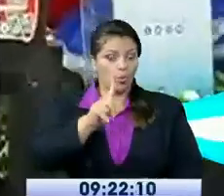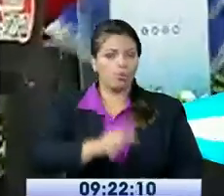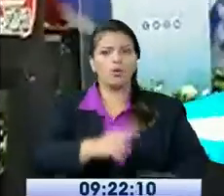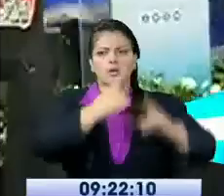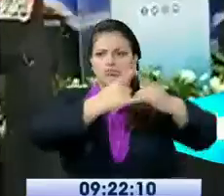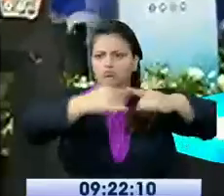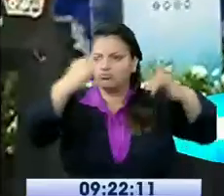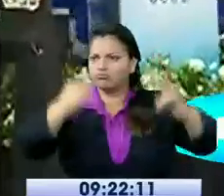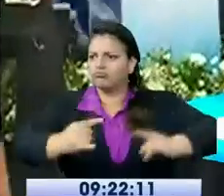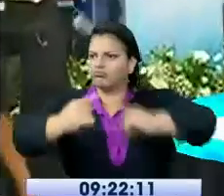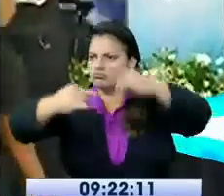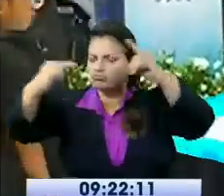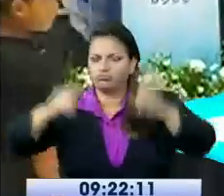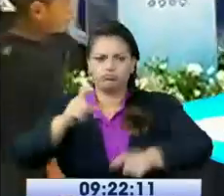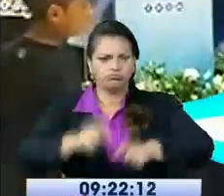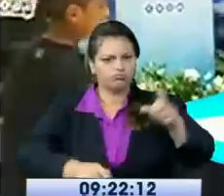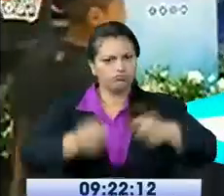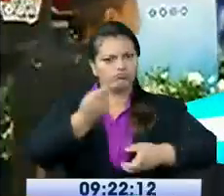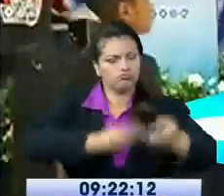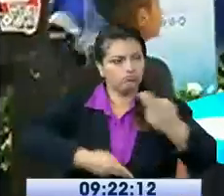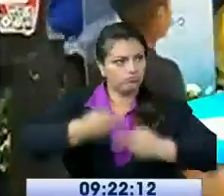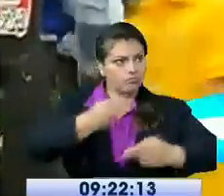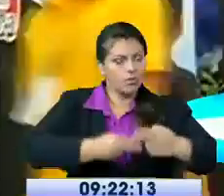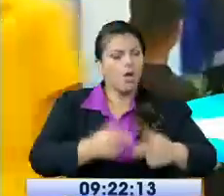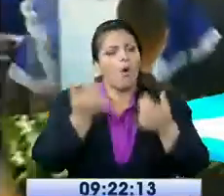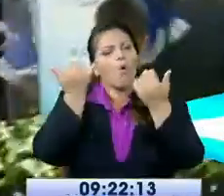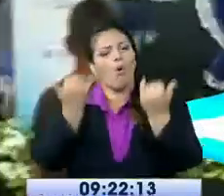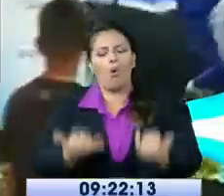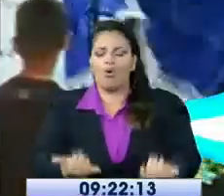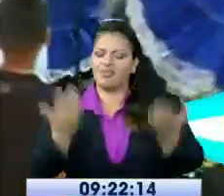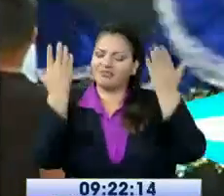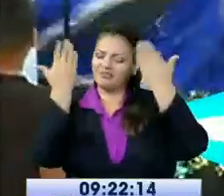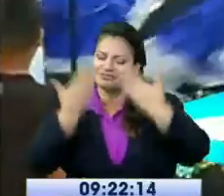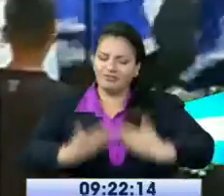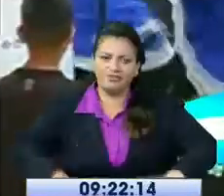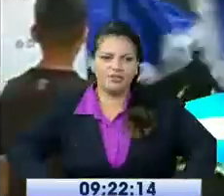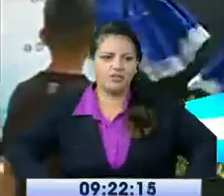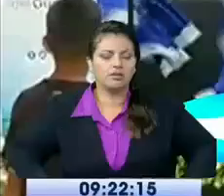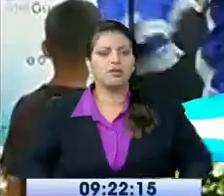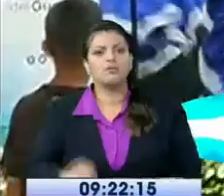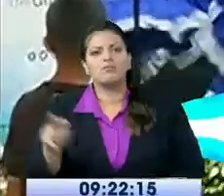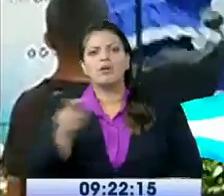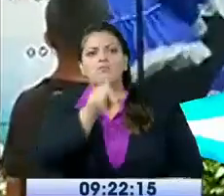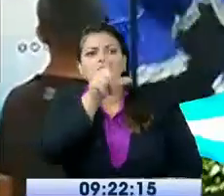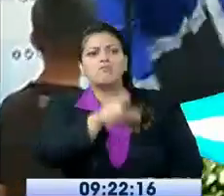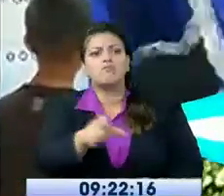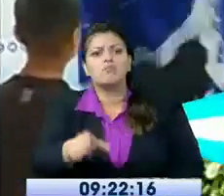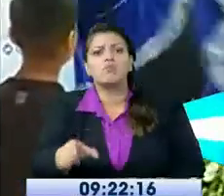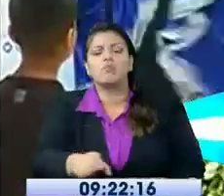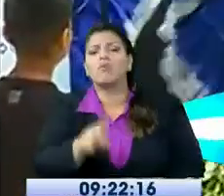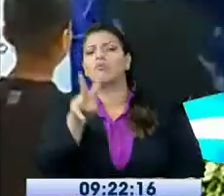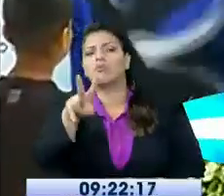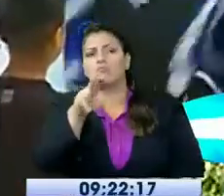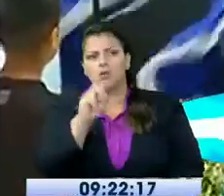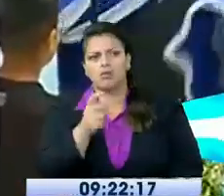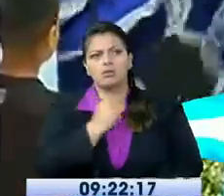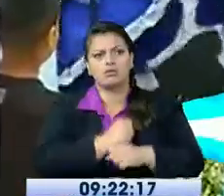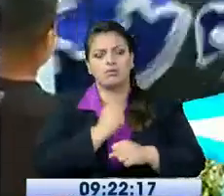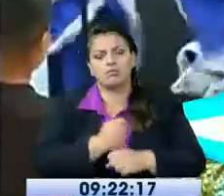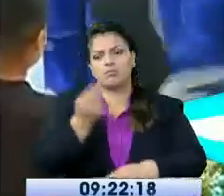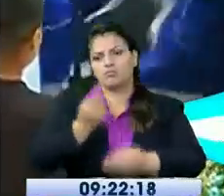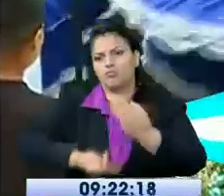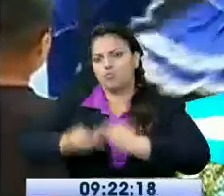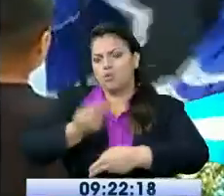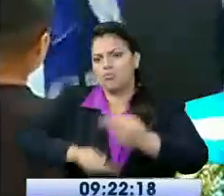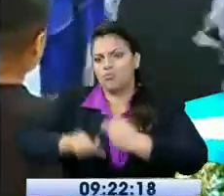como usted puede ver, tenemos 20 emprendedores de la economía popular y solidaria y 20